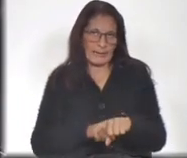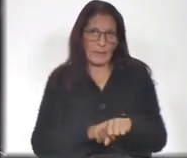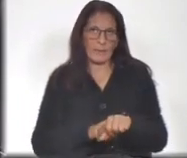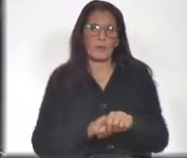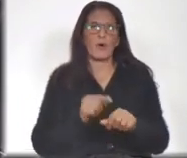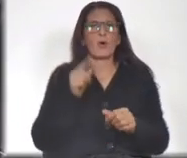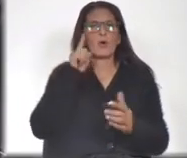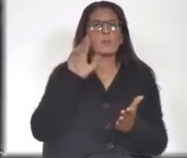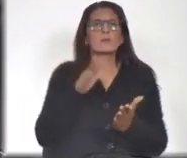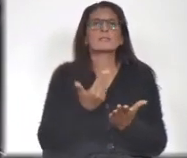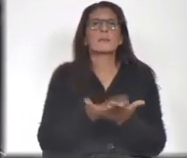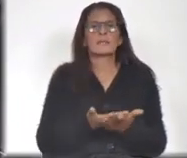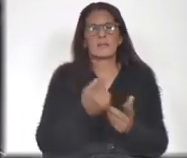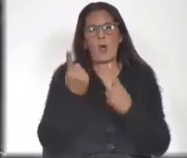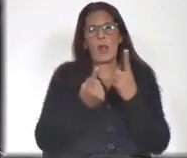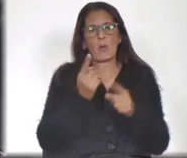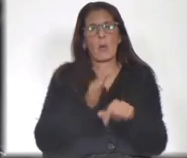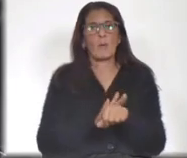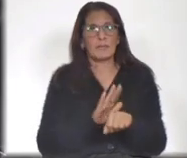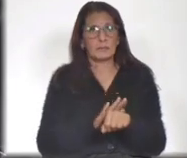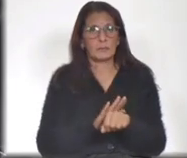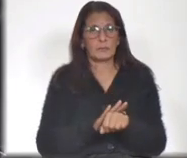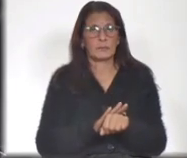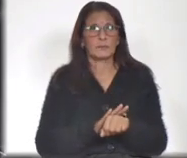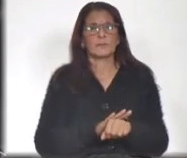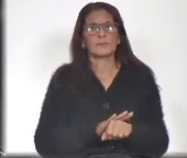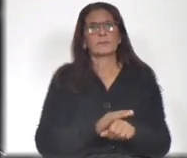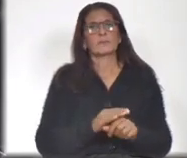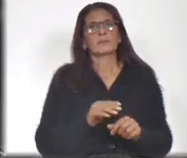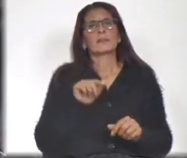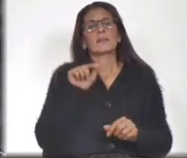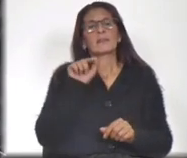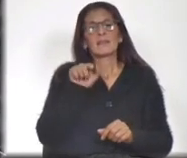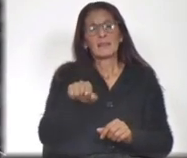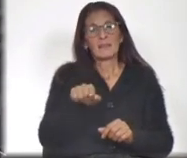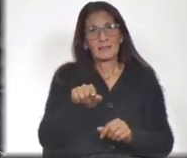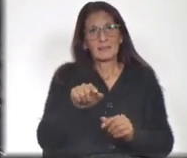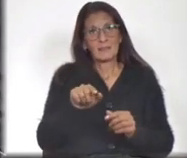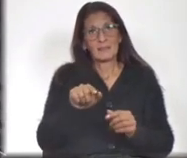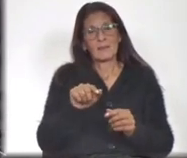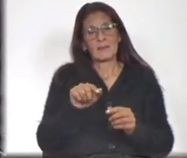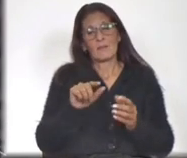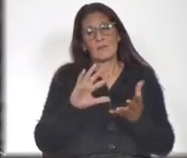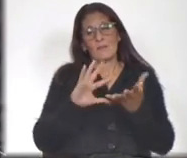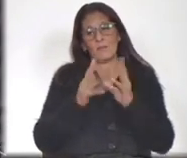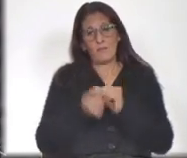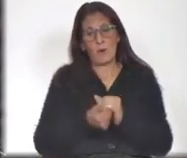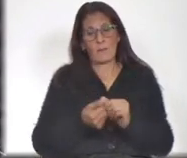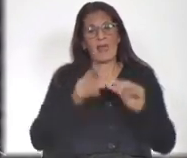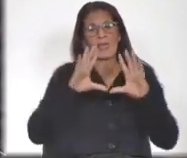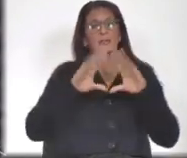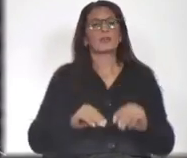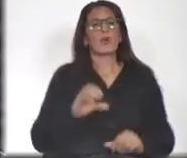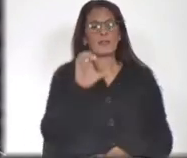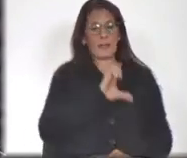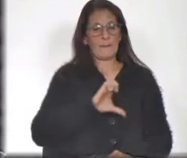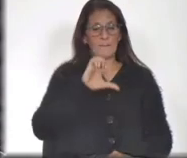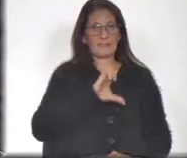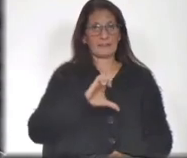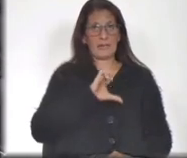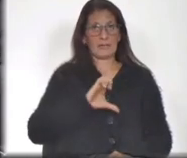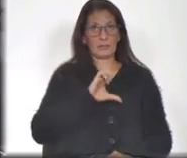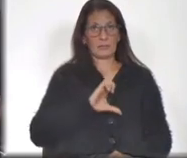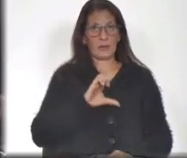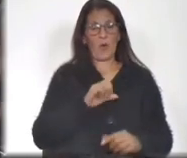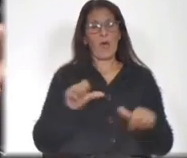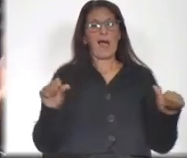como se ha planteado en algún momento acá, de que ese criterio de que todo empresario lo que